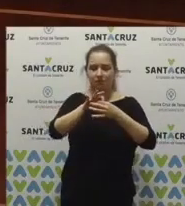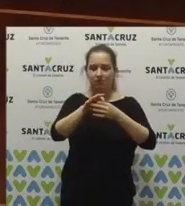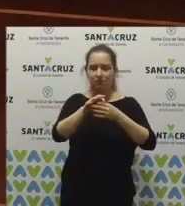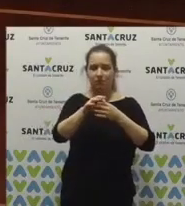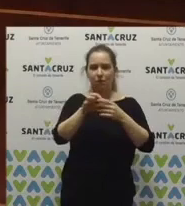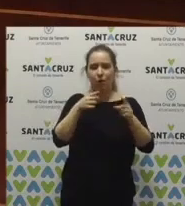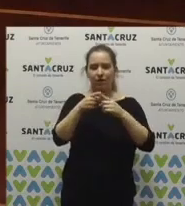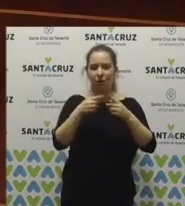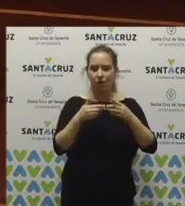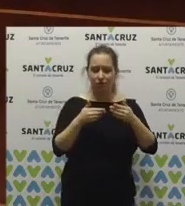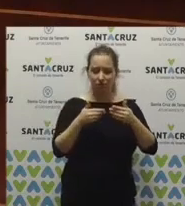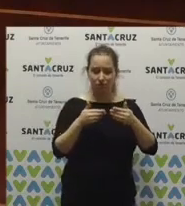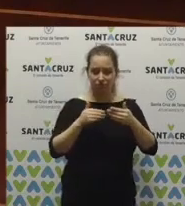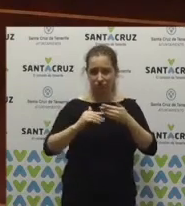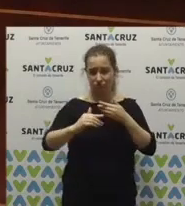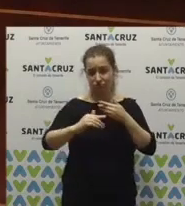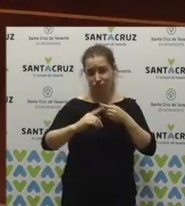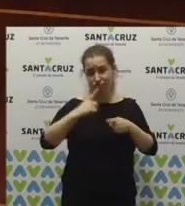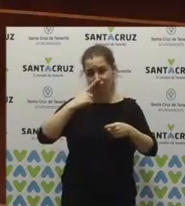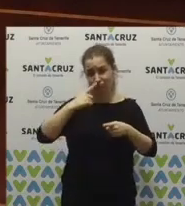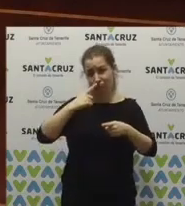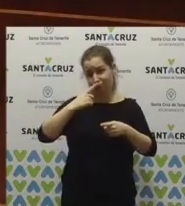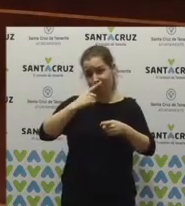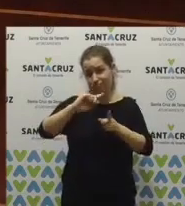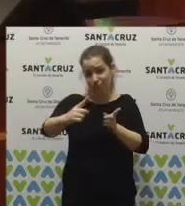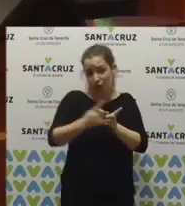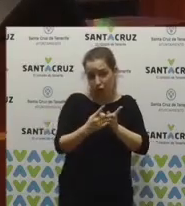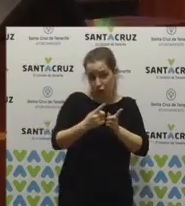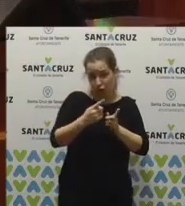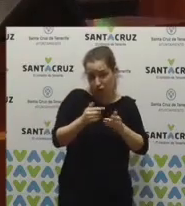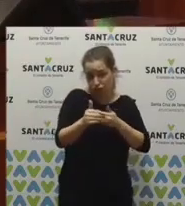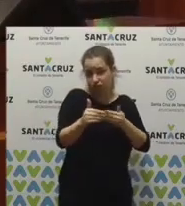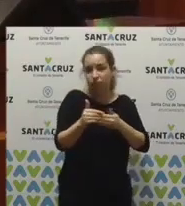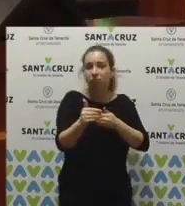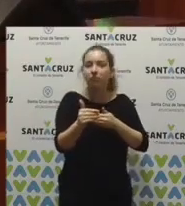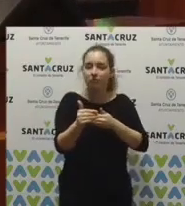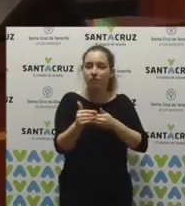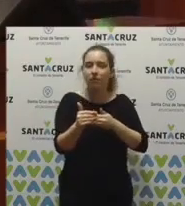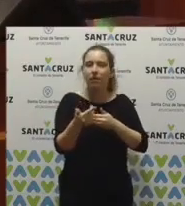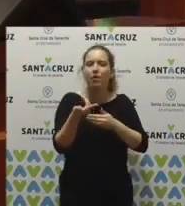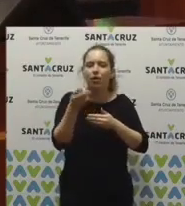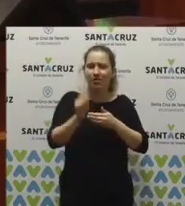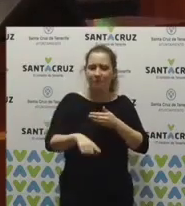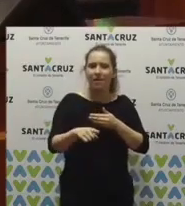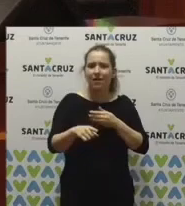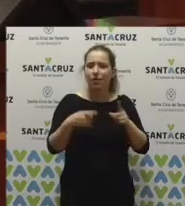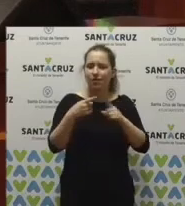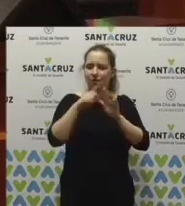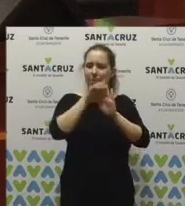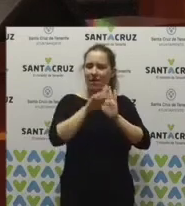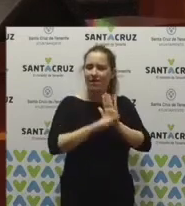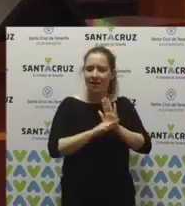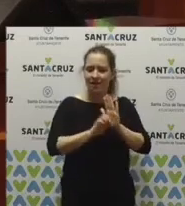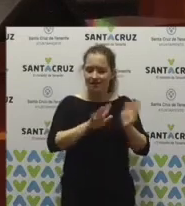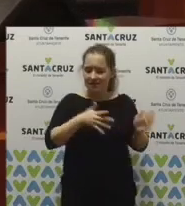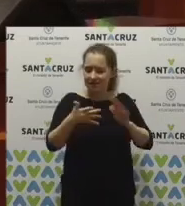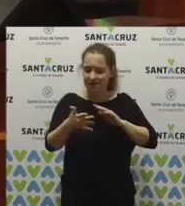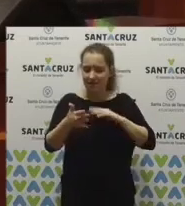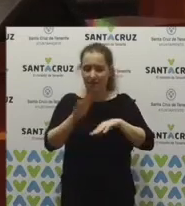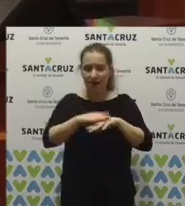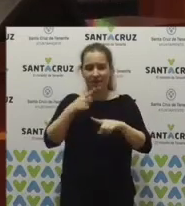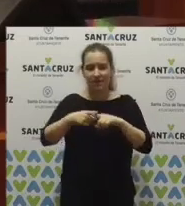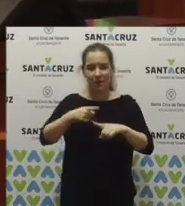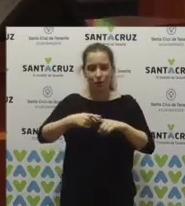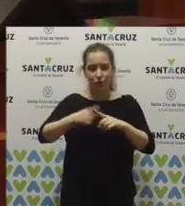ahora sino también esas medidas que nos permitan cuanto antes que santacruz recupere el músculo de su actividad económica y